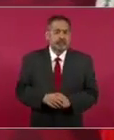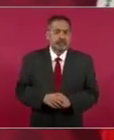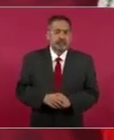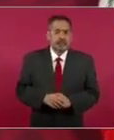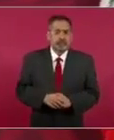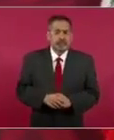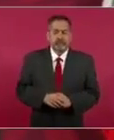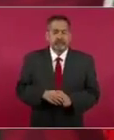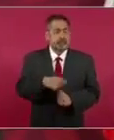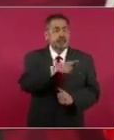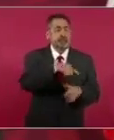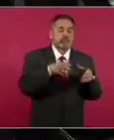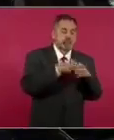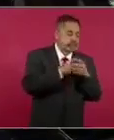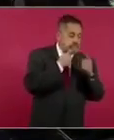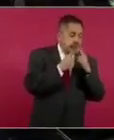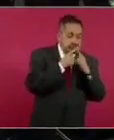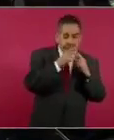Se ponen de acuerdo